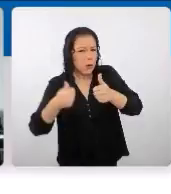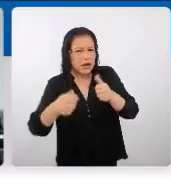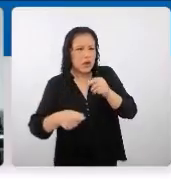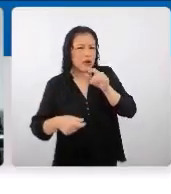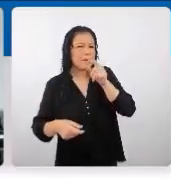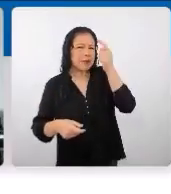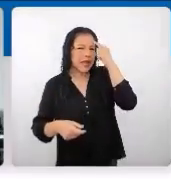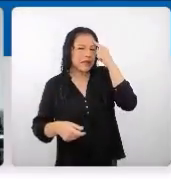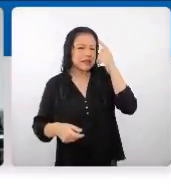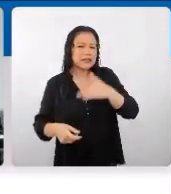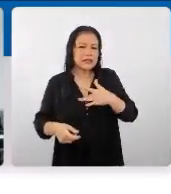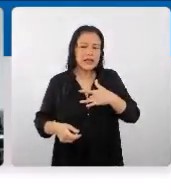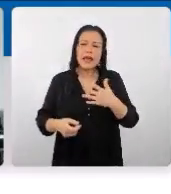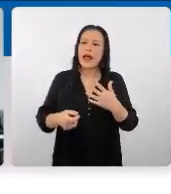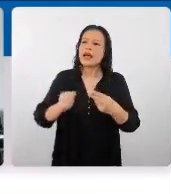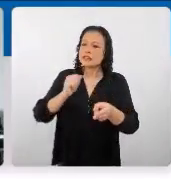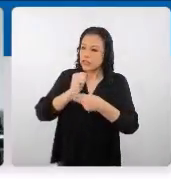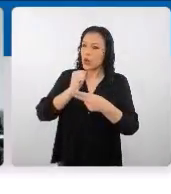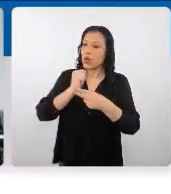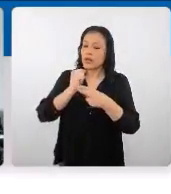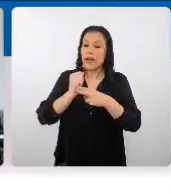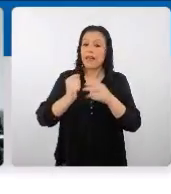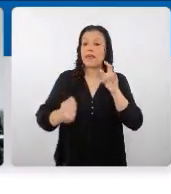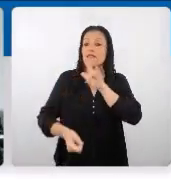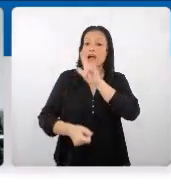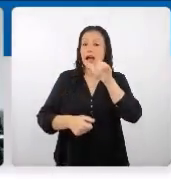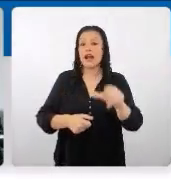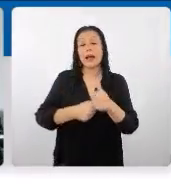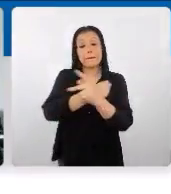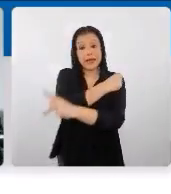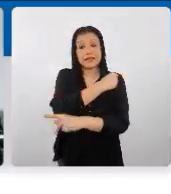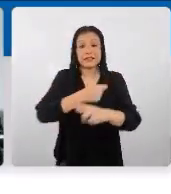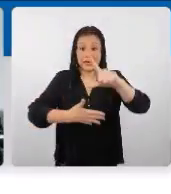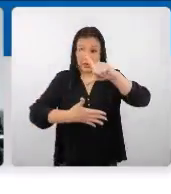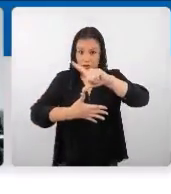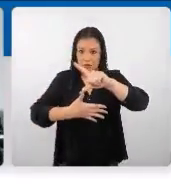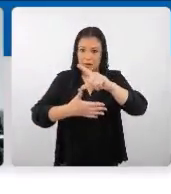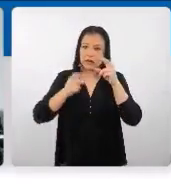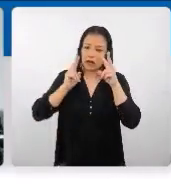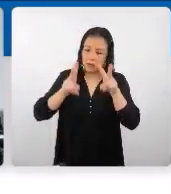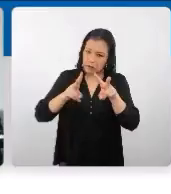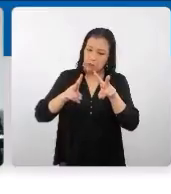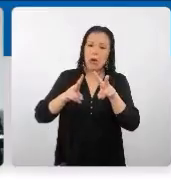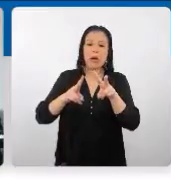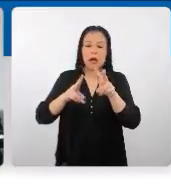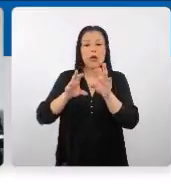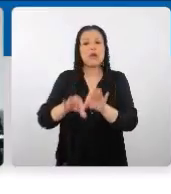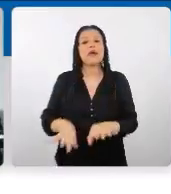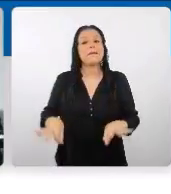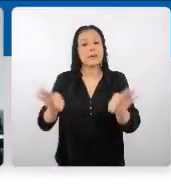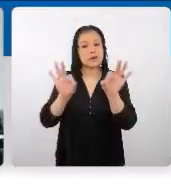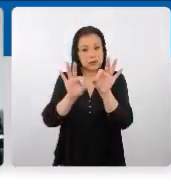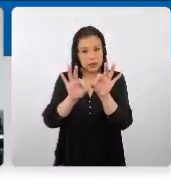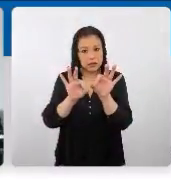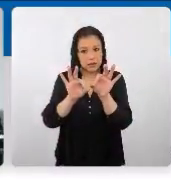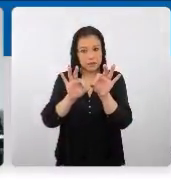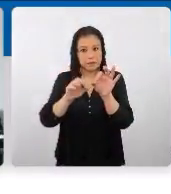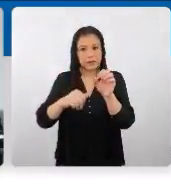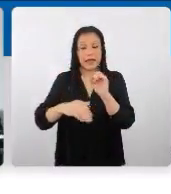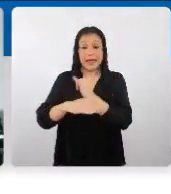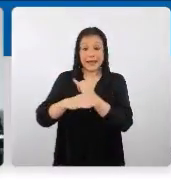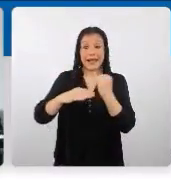tienen de los destinos latinoamericanos, observamos algo bastante importante. Caribe y